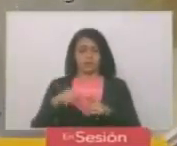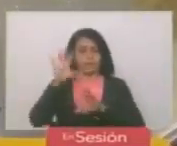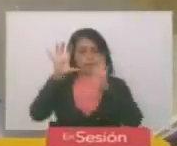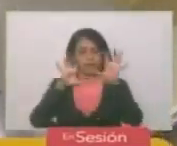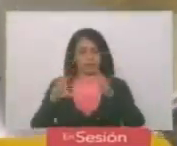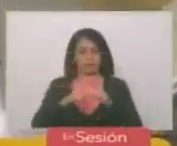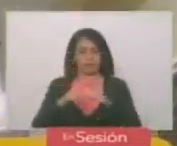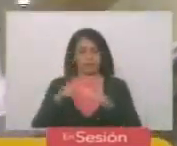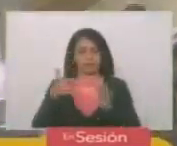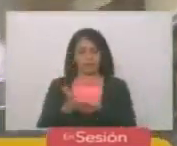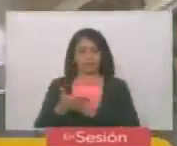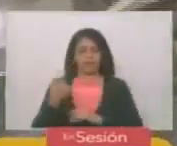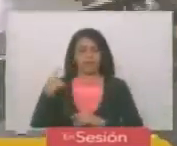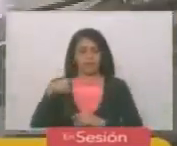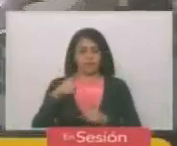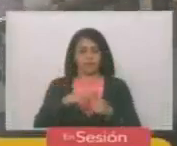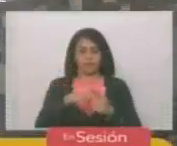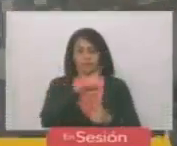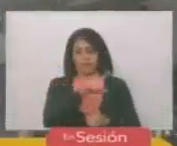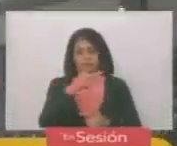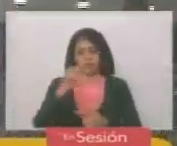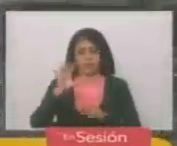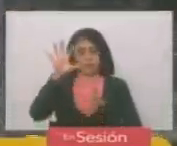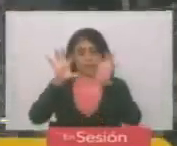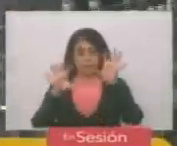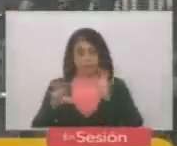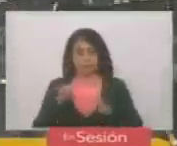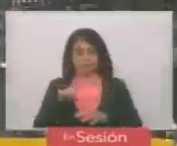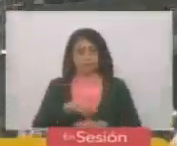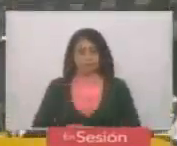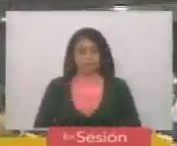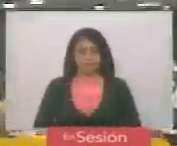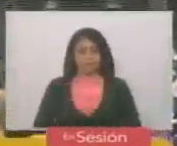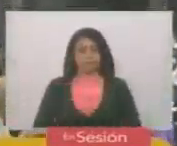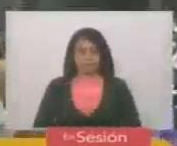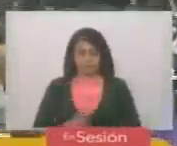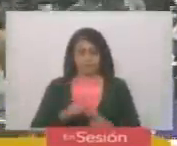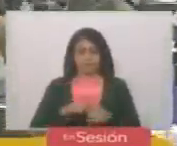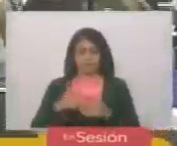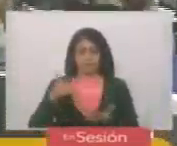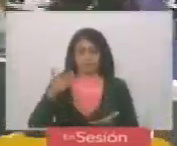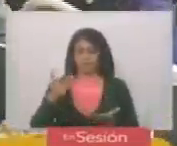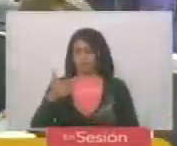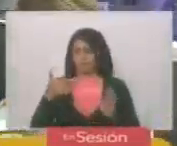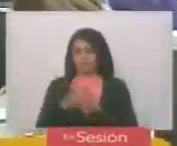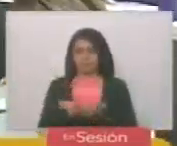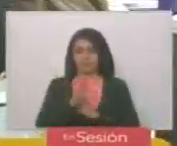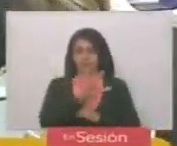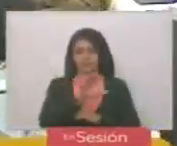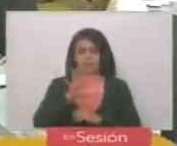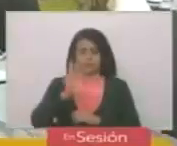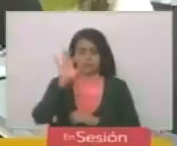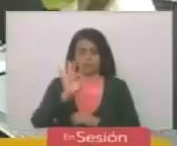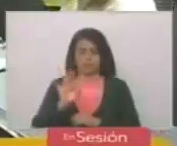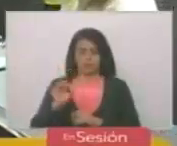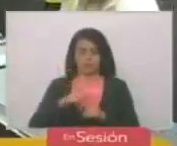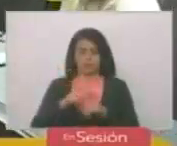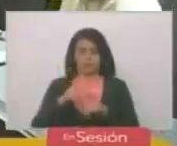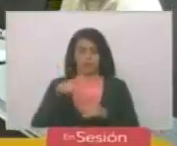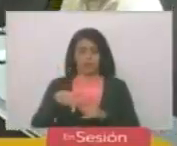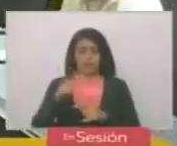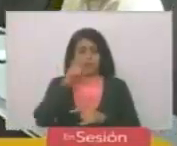Alineados cuenta con 120 Estados miembros, lo cual equivale al 55% de